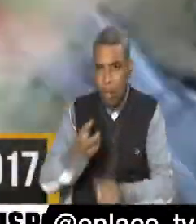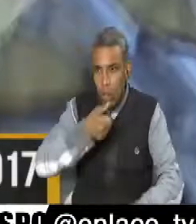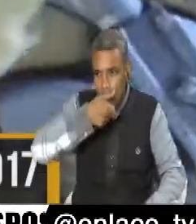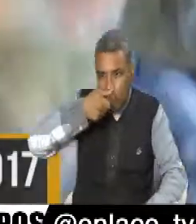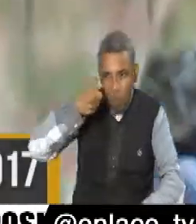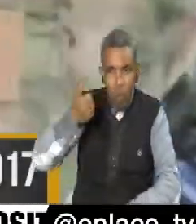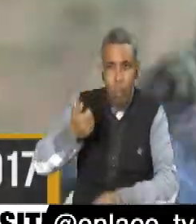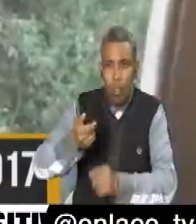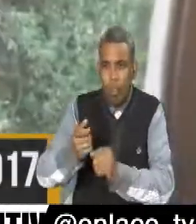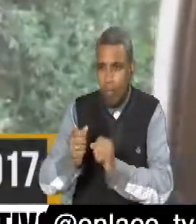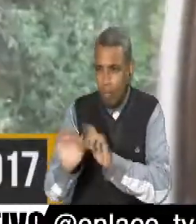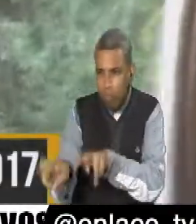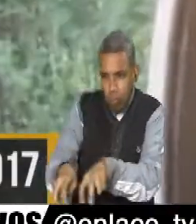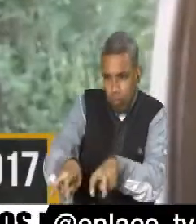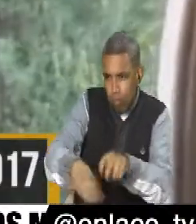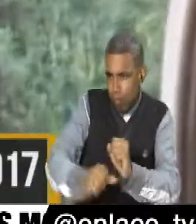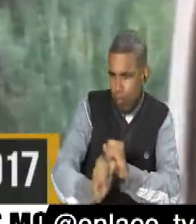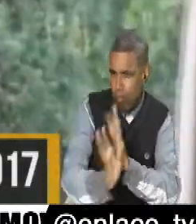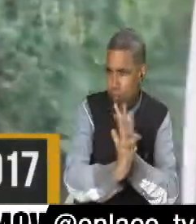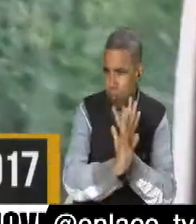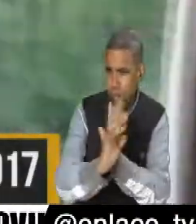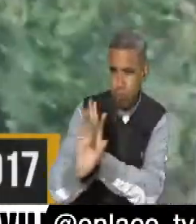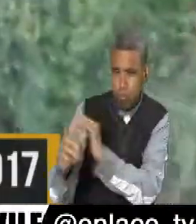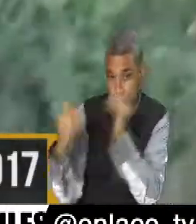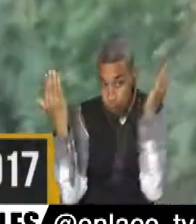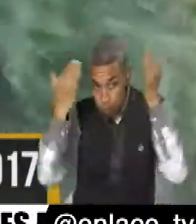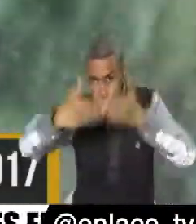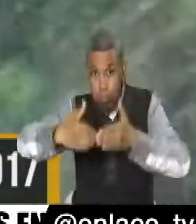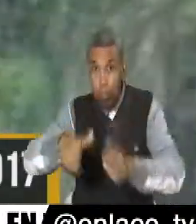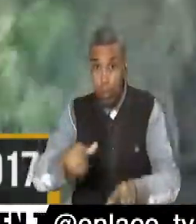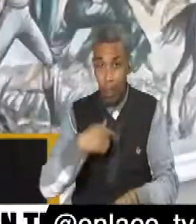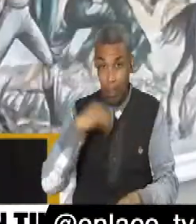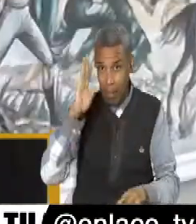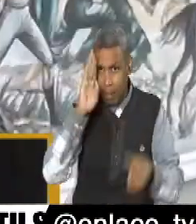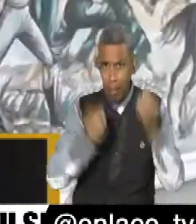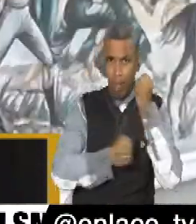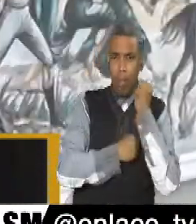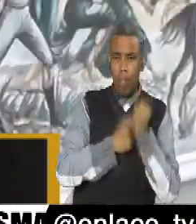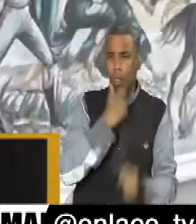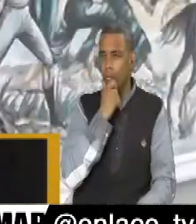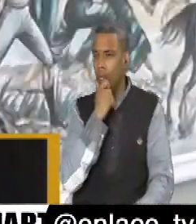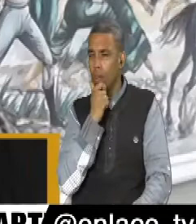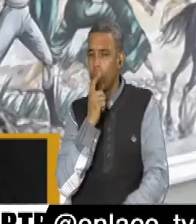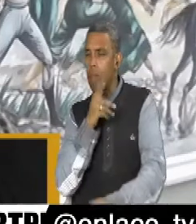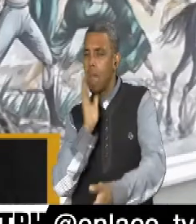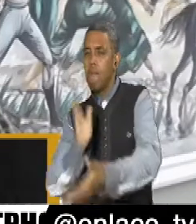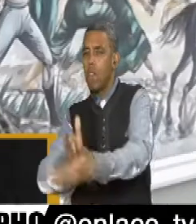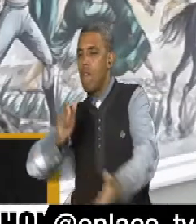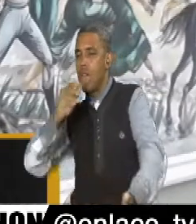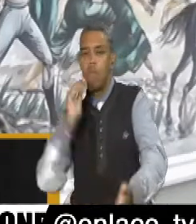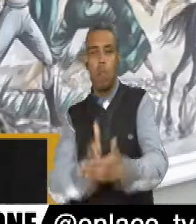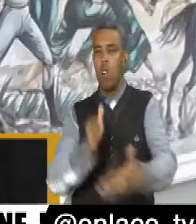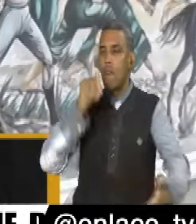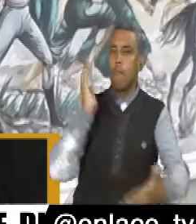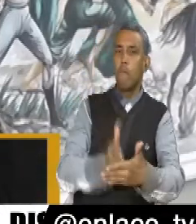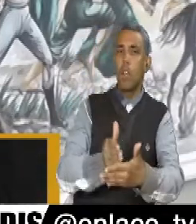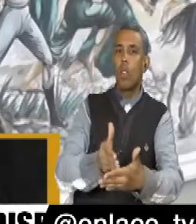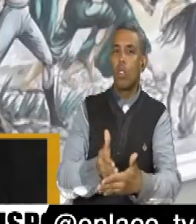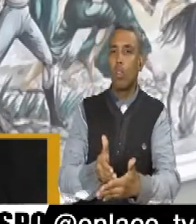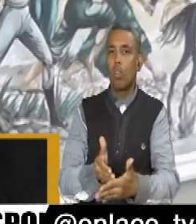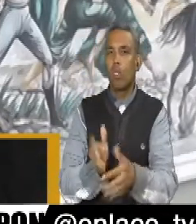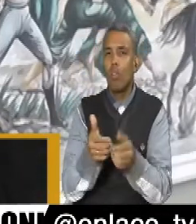antioqueño y norte de Santander, donde las tropas lograron importantes resultados. Se han realizado 14 capturas contra sujetos del